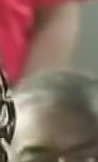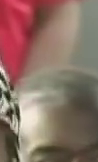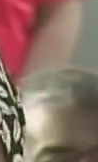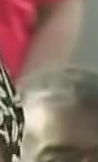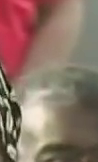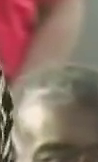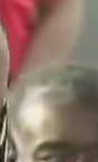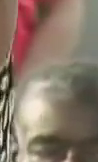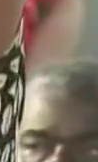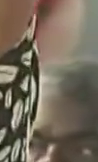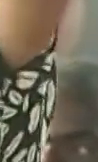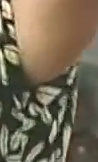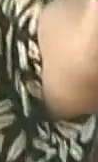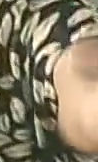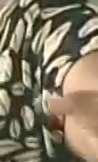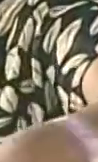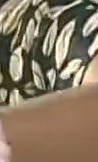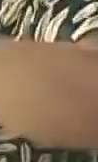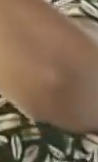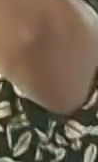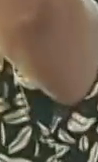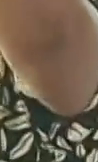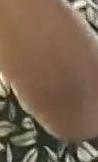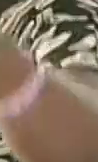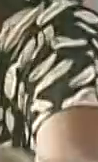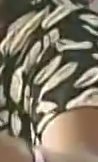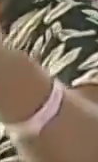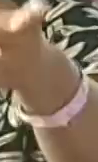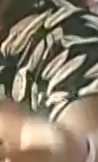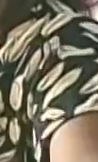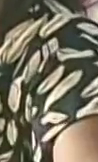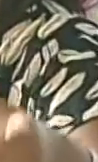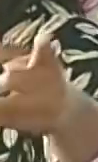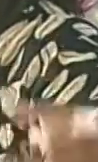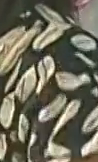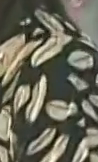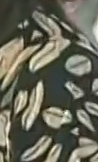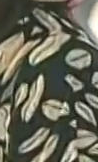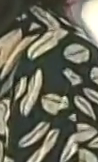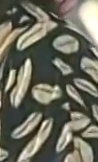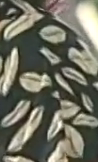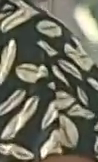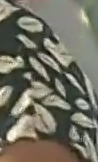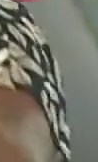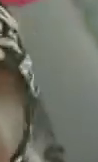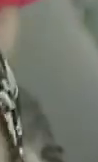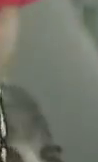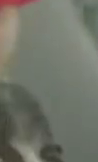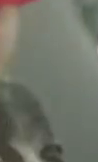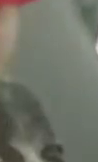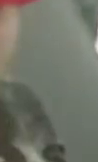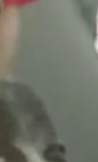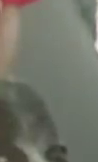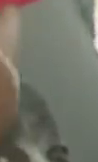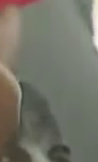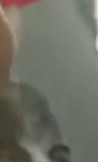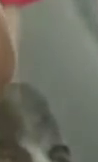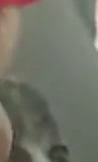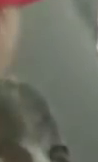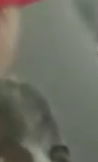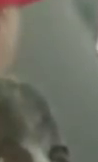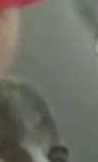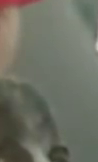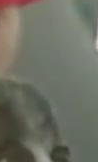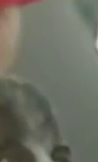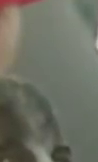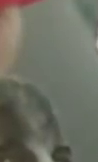en nuestros carritos, la llevamos a las escuelas, a los clubes de abuelos, a las casas de los abuelos. Sí, eso lo hacemos. Nosotros en Miranda